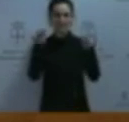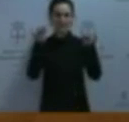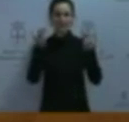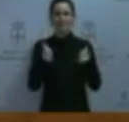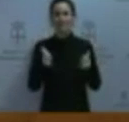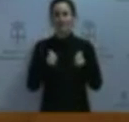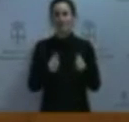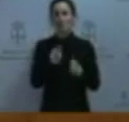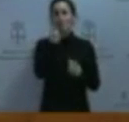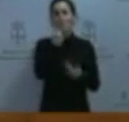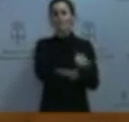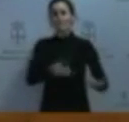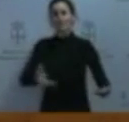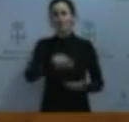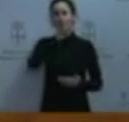del